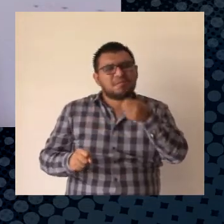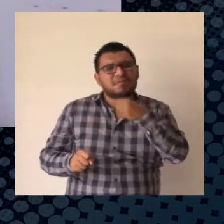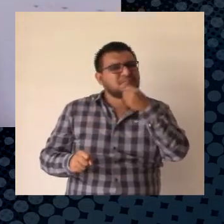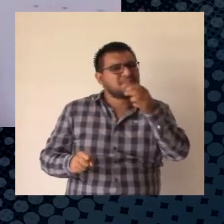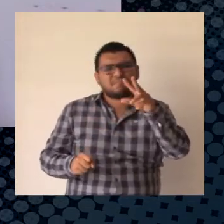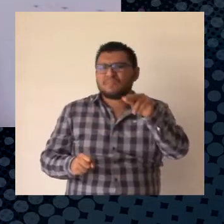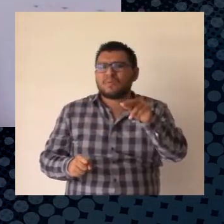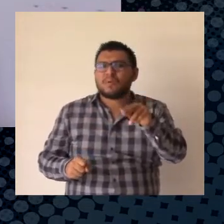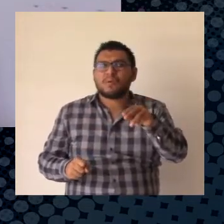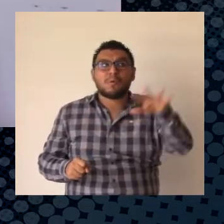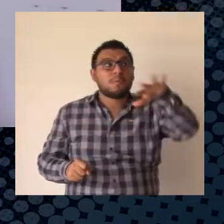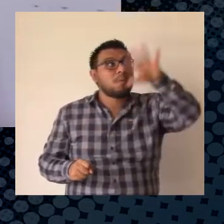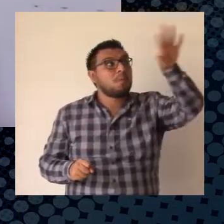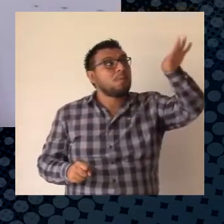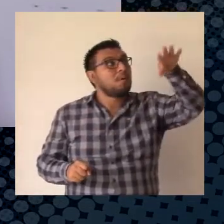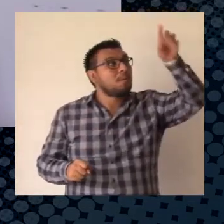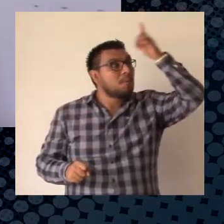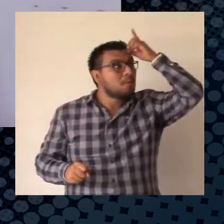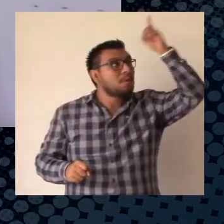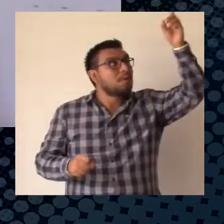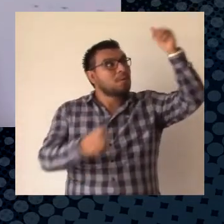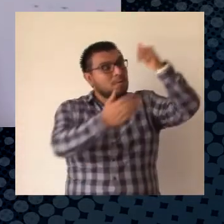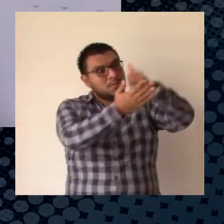la ayuda del Señor.